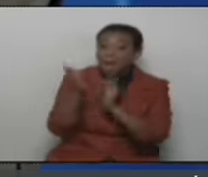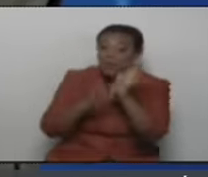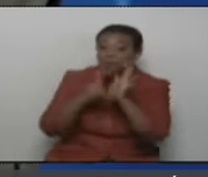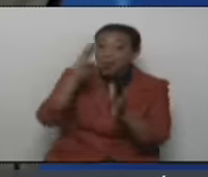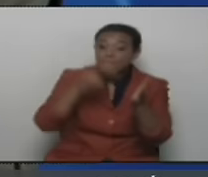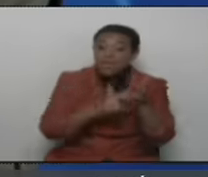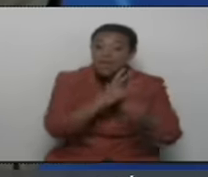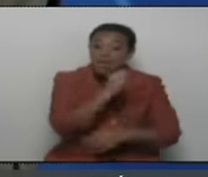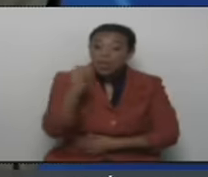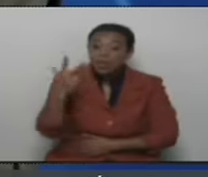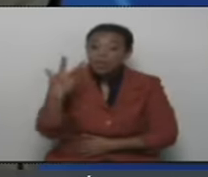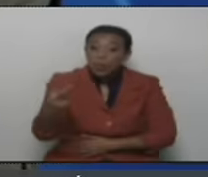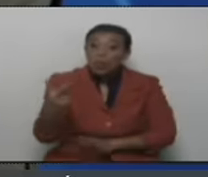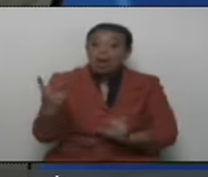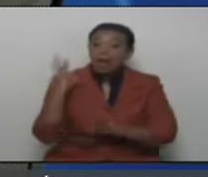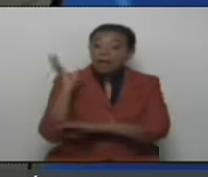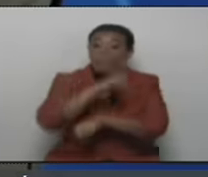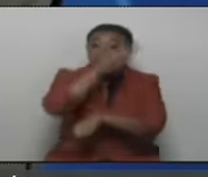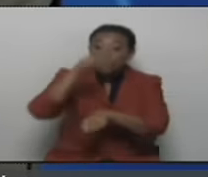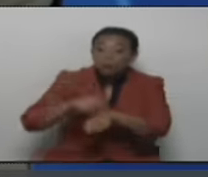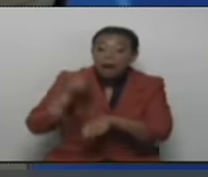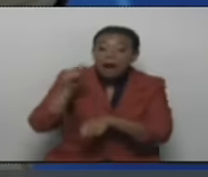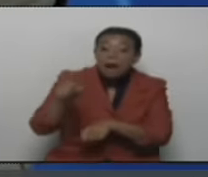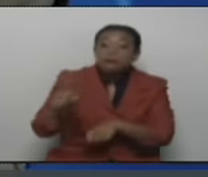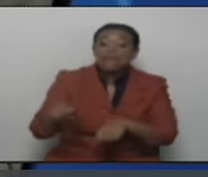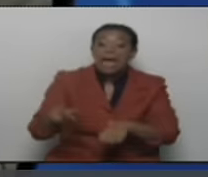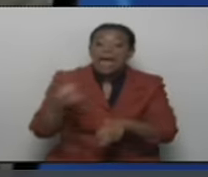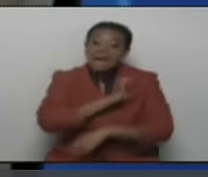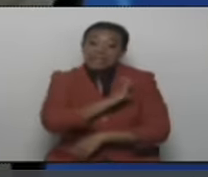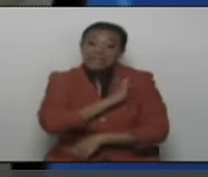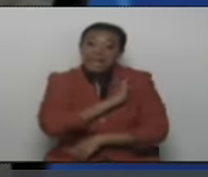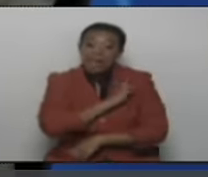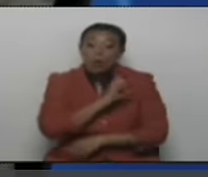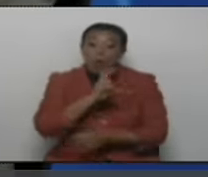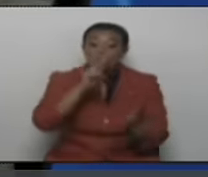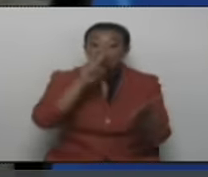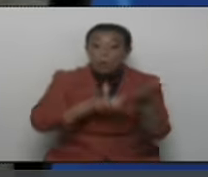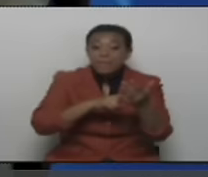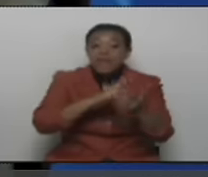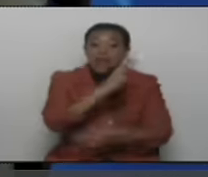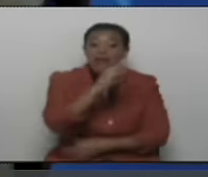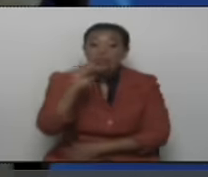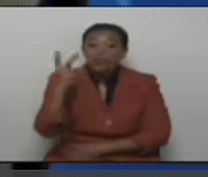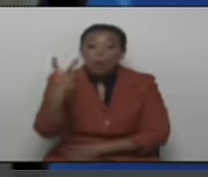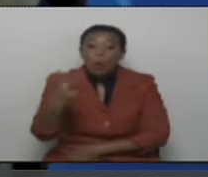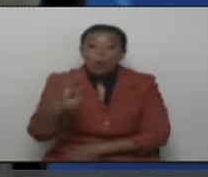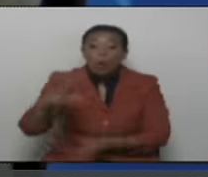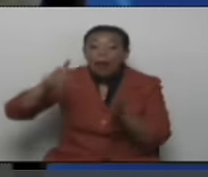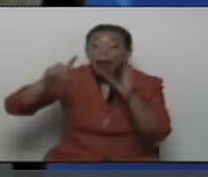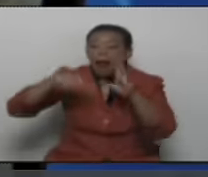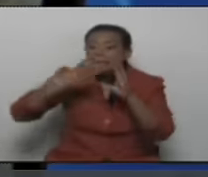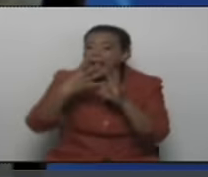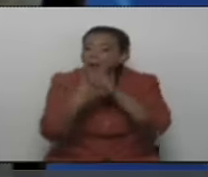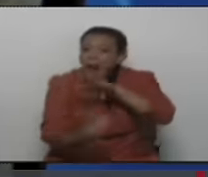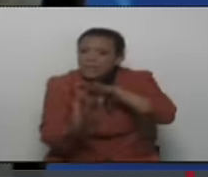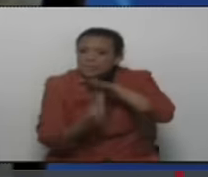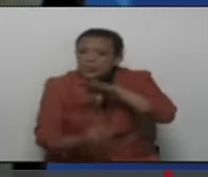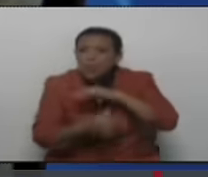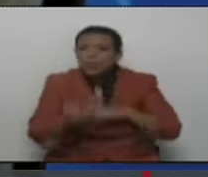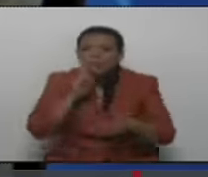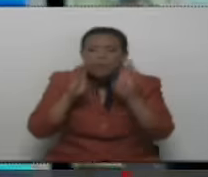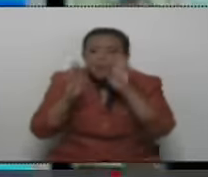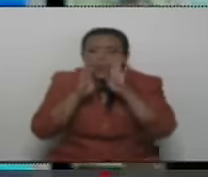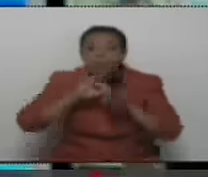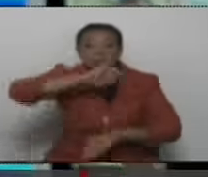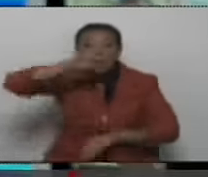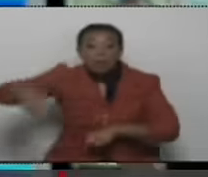que nosotros lo denunciamos en la Asamblea Nacional, en enero del 2002, con pruebas, con grabaciones. Así es. Y Jorge